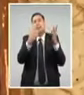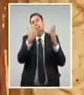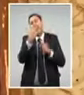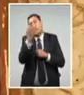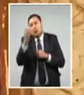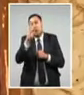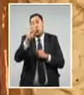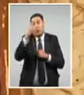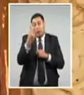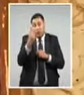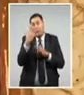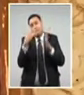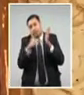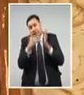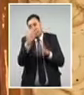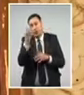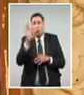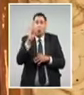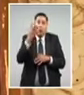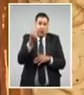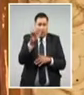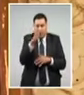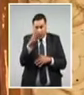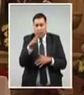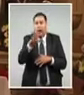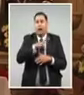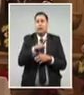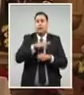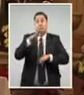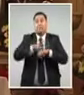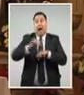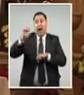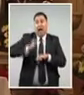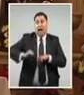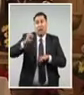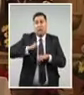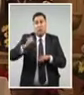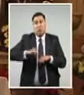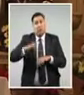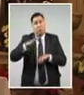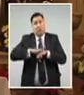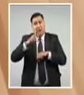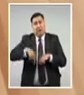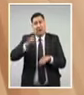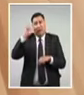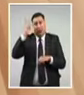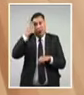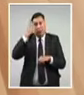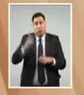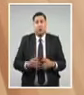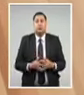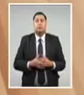1549, lo que la convierte en la imagen religiosa más vieja de la entidad.